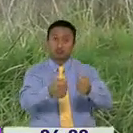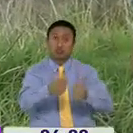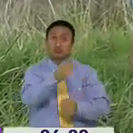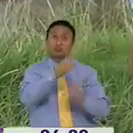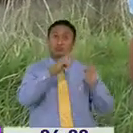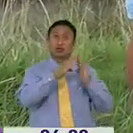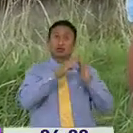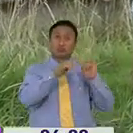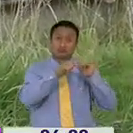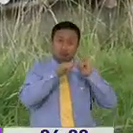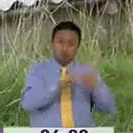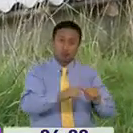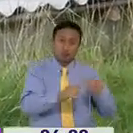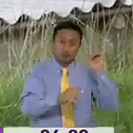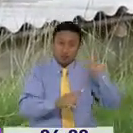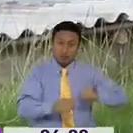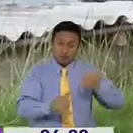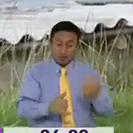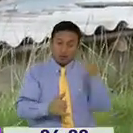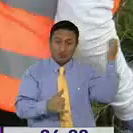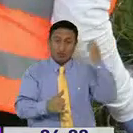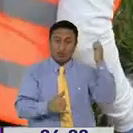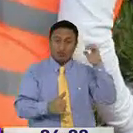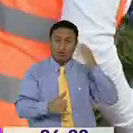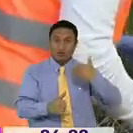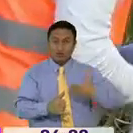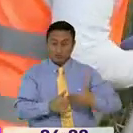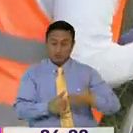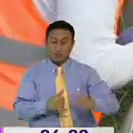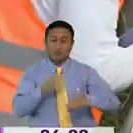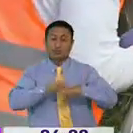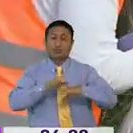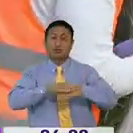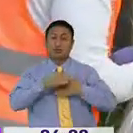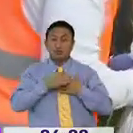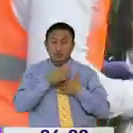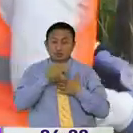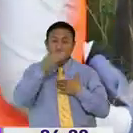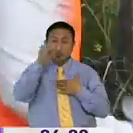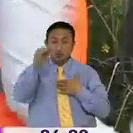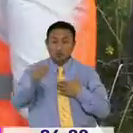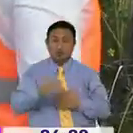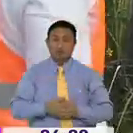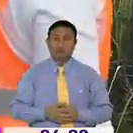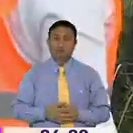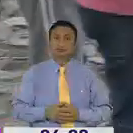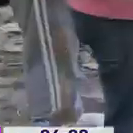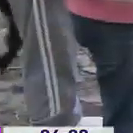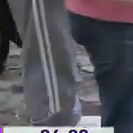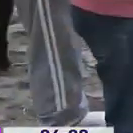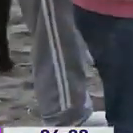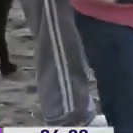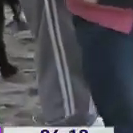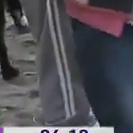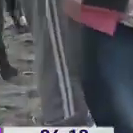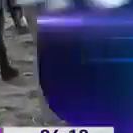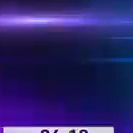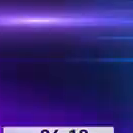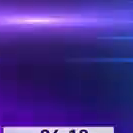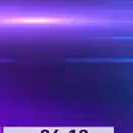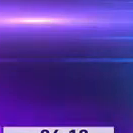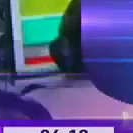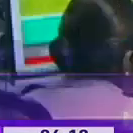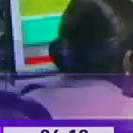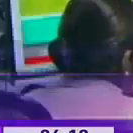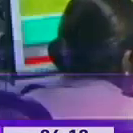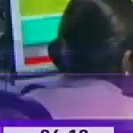en casa mientras dura la emergencia sanitaria debido al coronavirus, informó Patricia Aldaz.